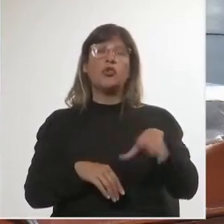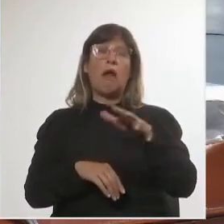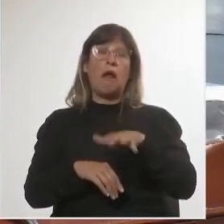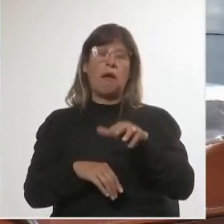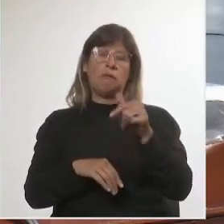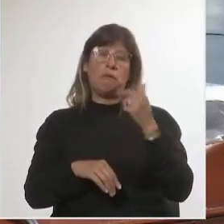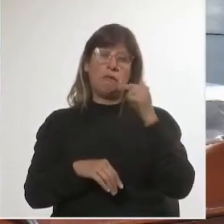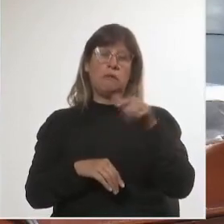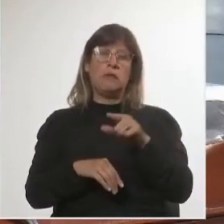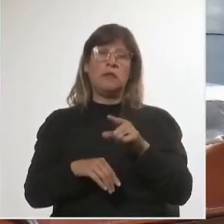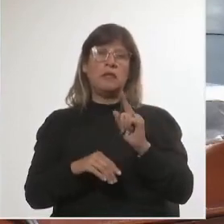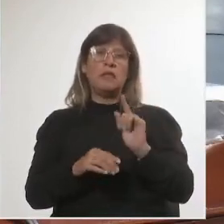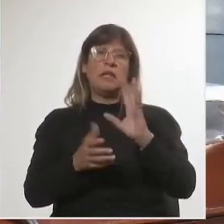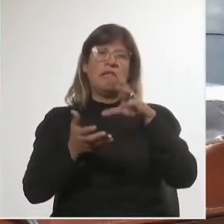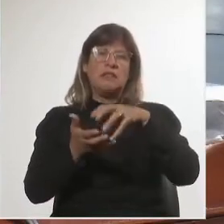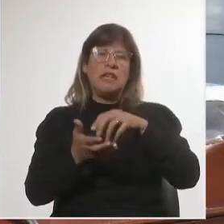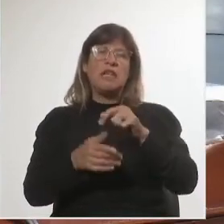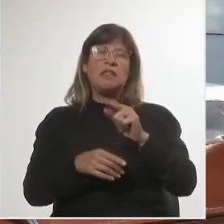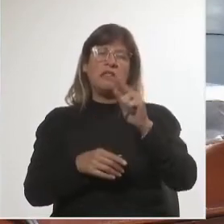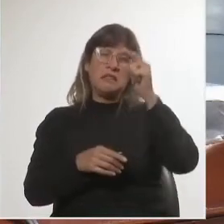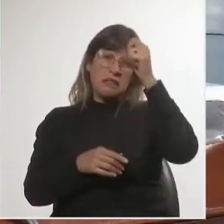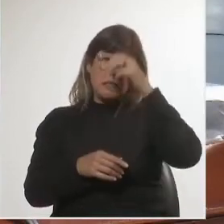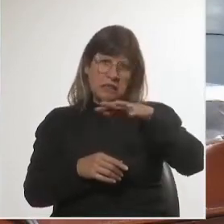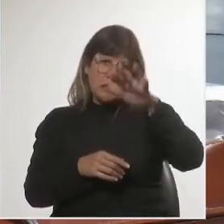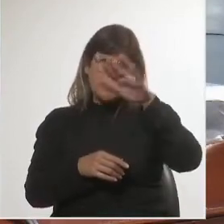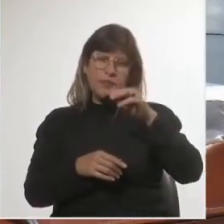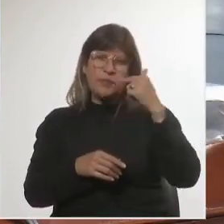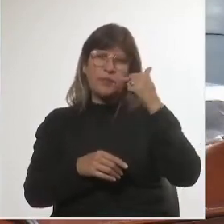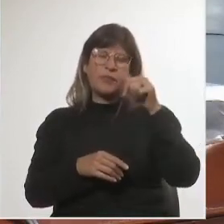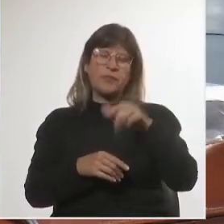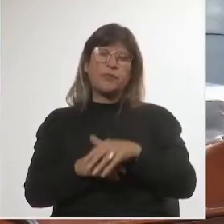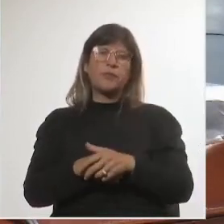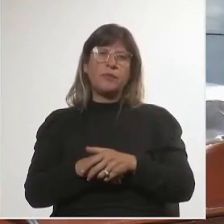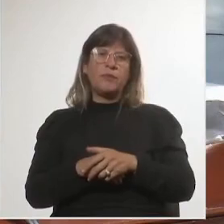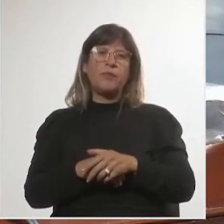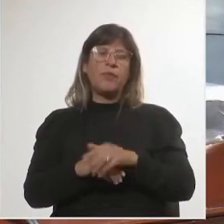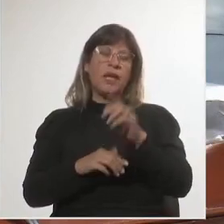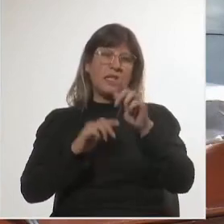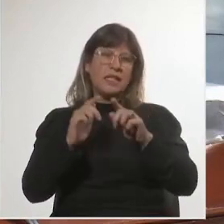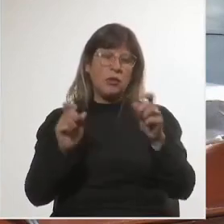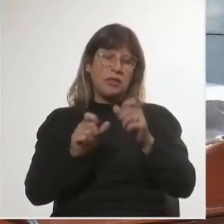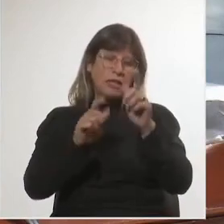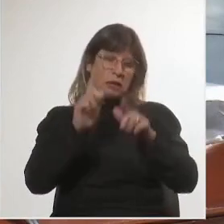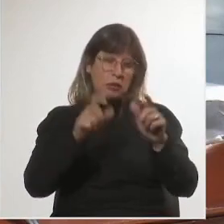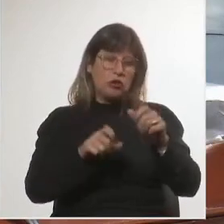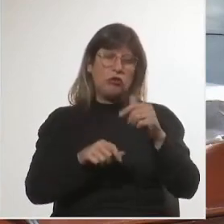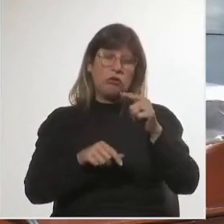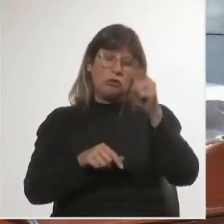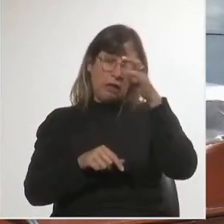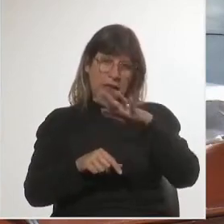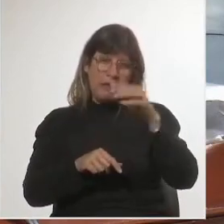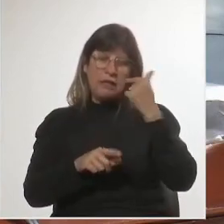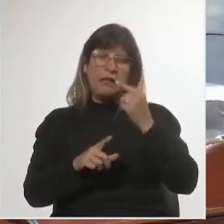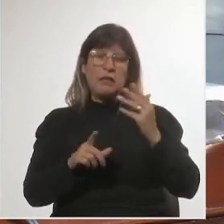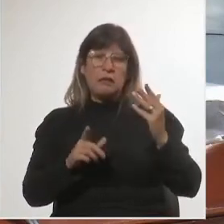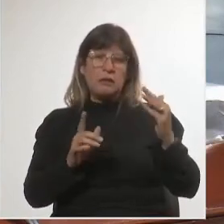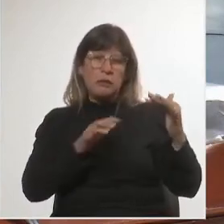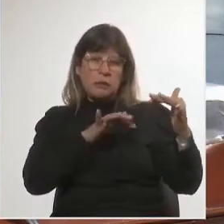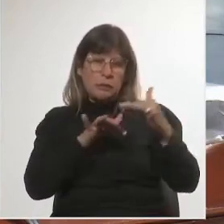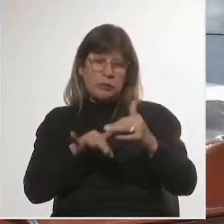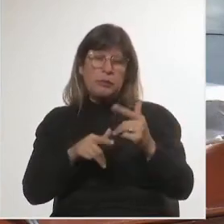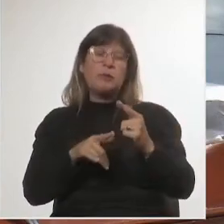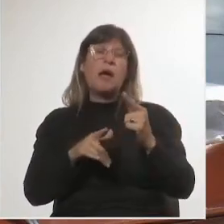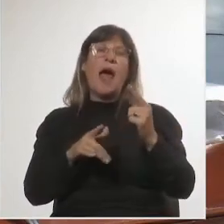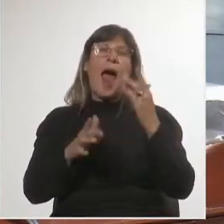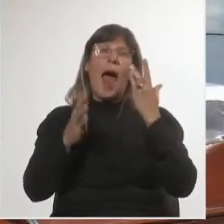sociales que pululan en la campaña y hacen el solaz de la gente de campo, y donde van frecuentemente artistas